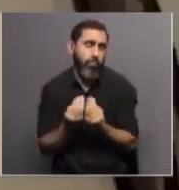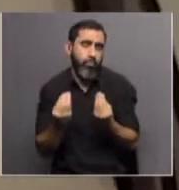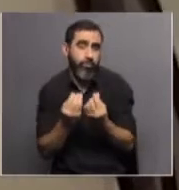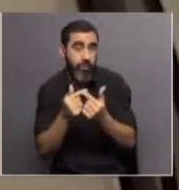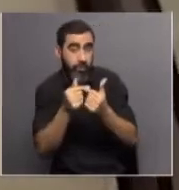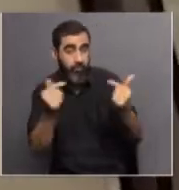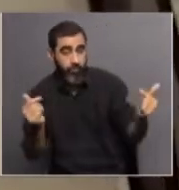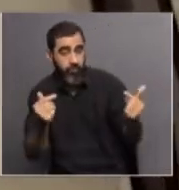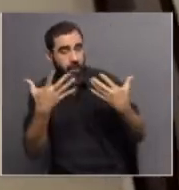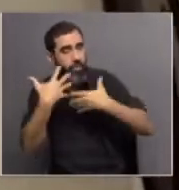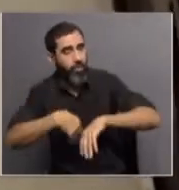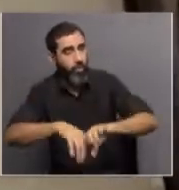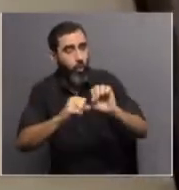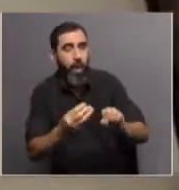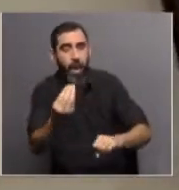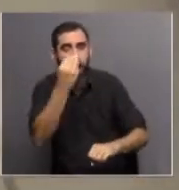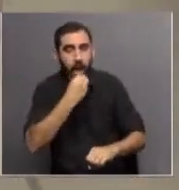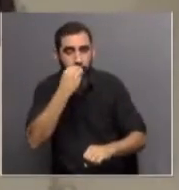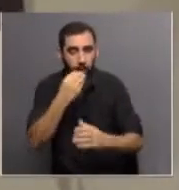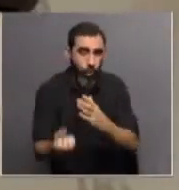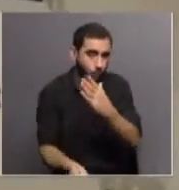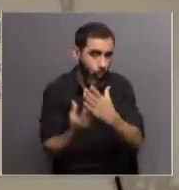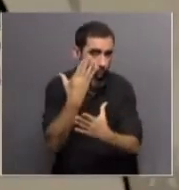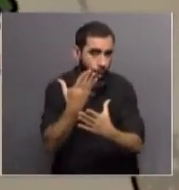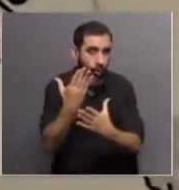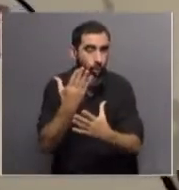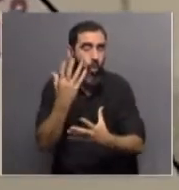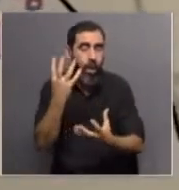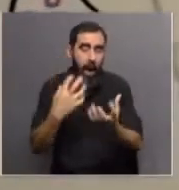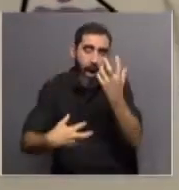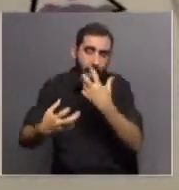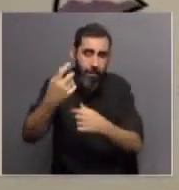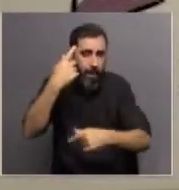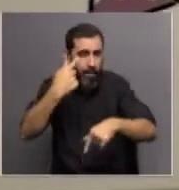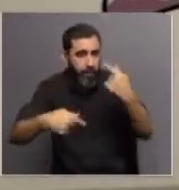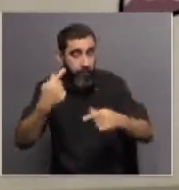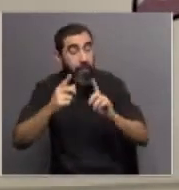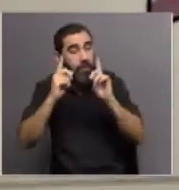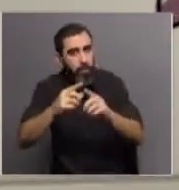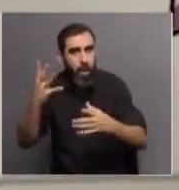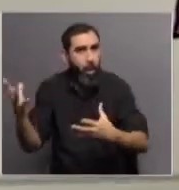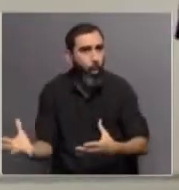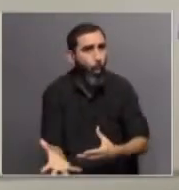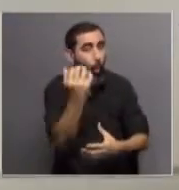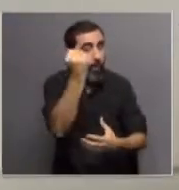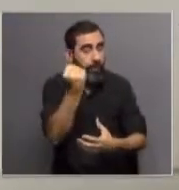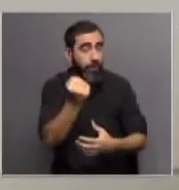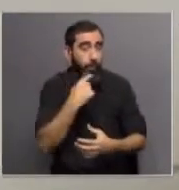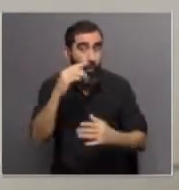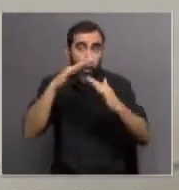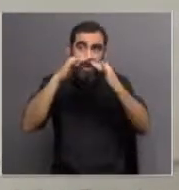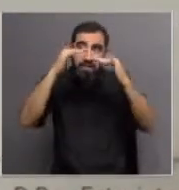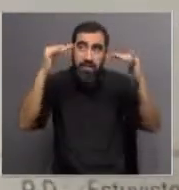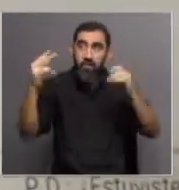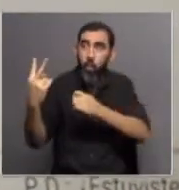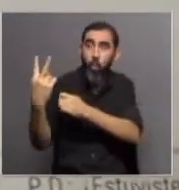cosas. Descubren alimentos nuevos, tipos de animales y hasta encontraron que el cielo nos